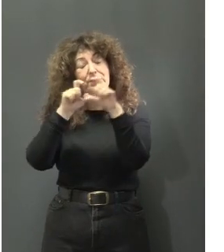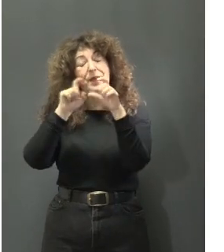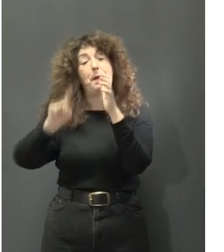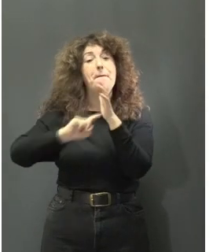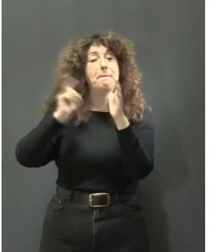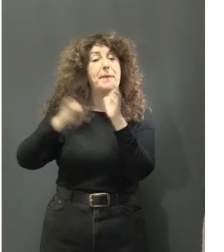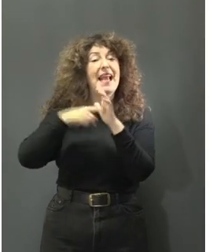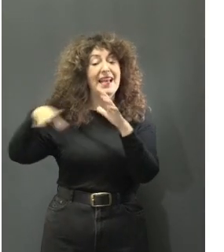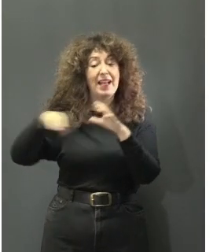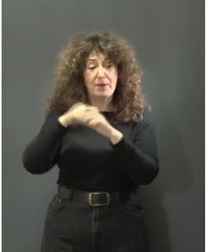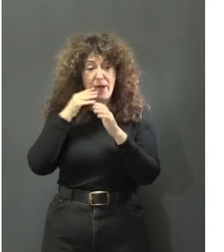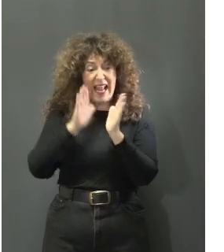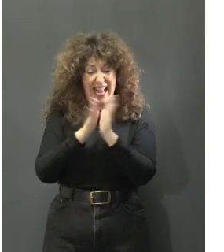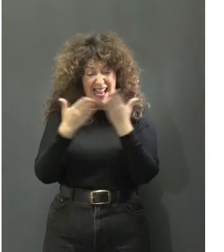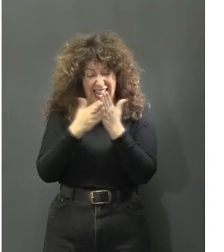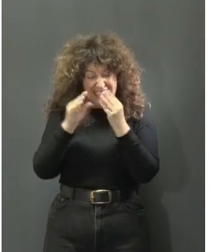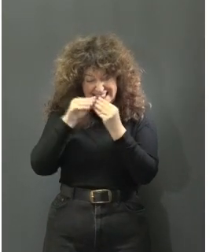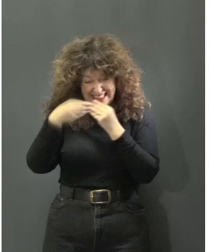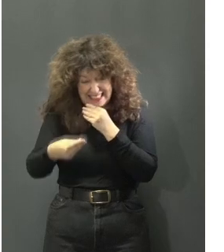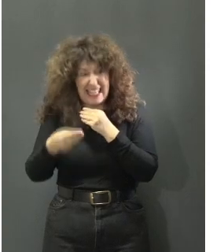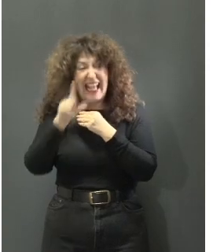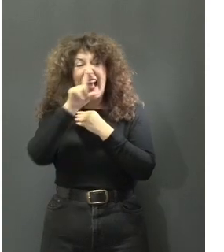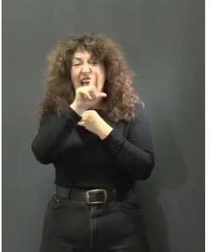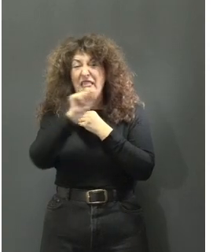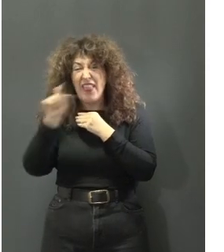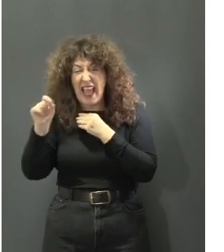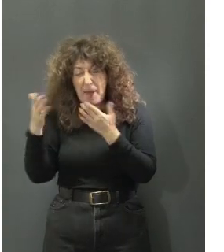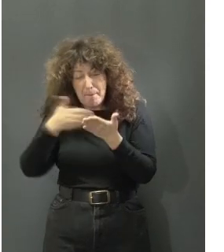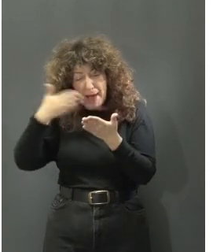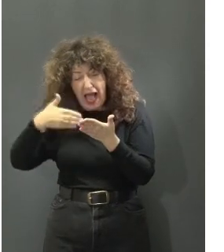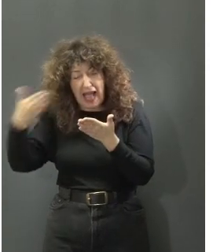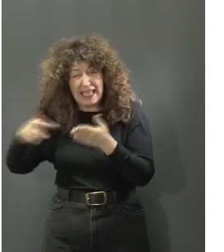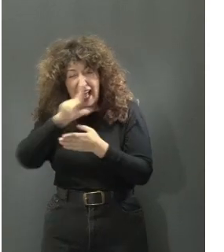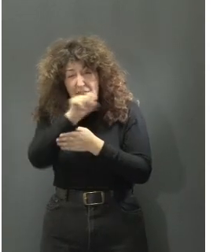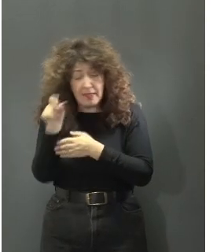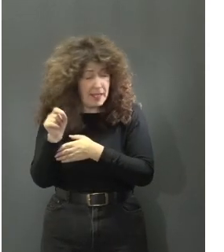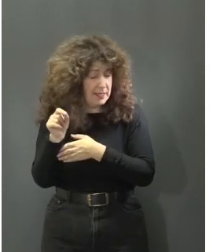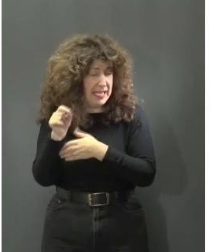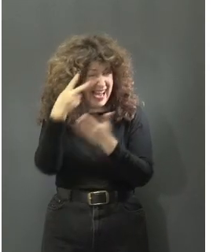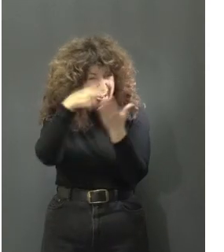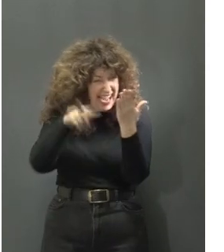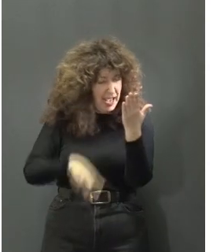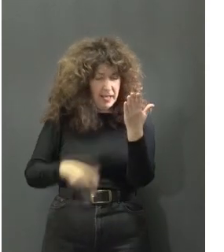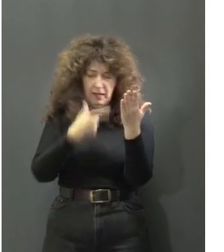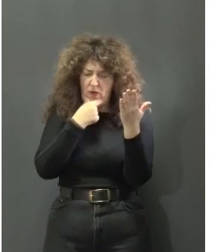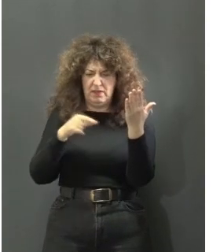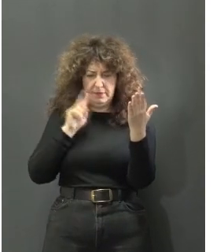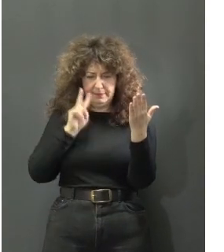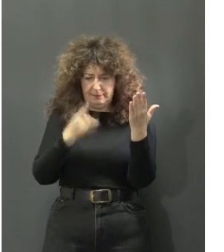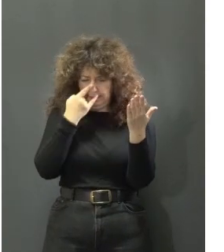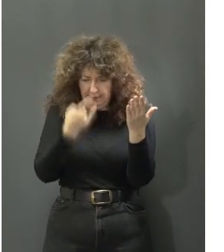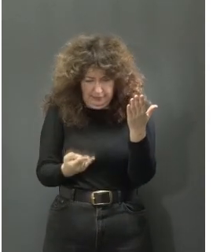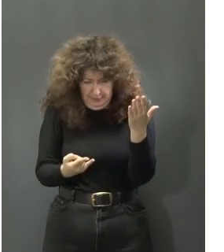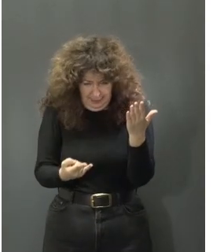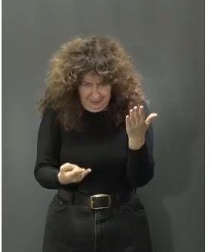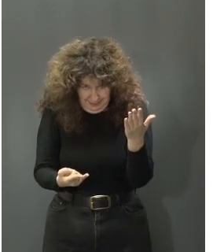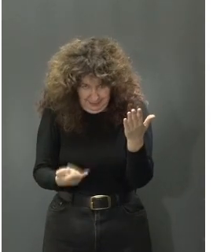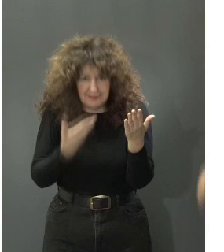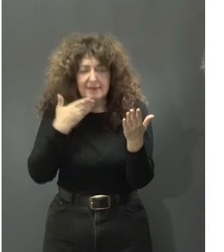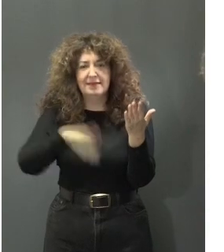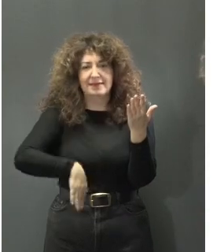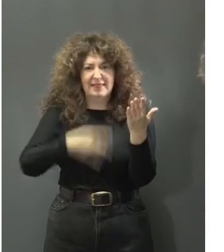de 100 páginas no es fácil de leer, no invita a leerlo.